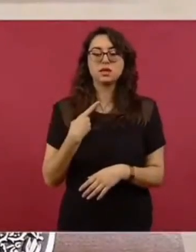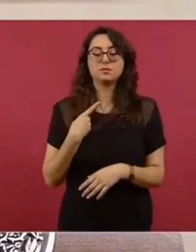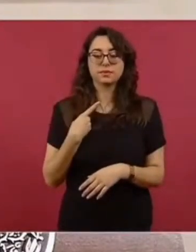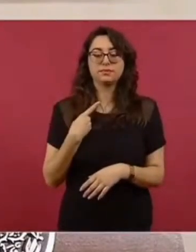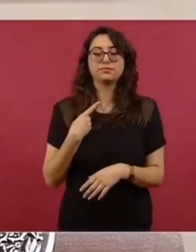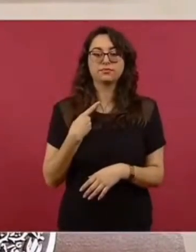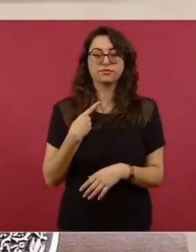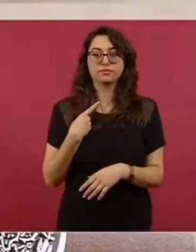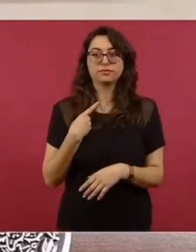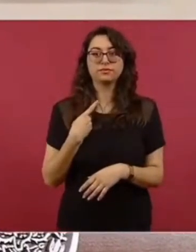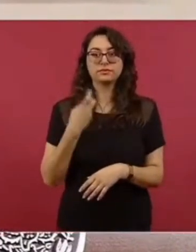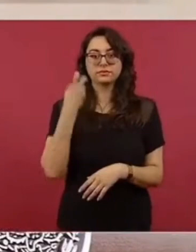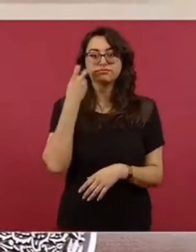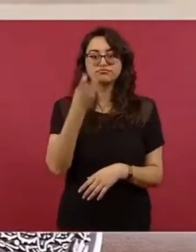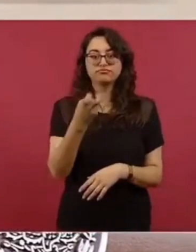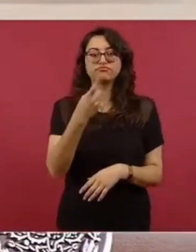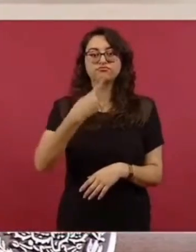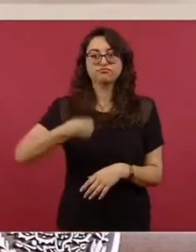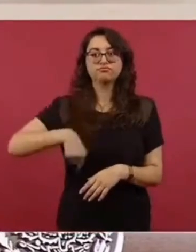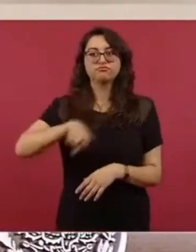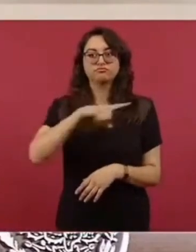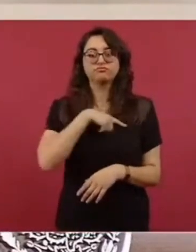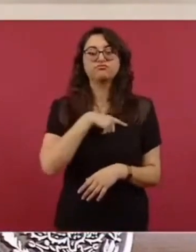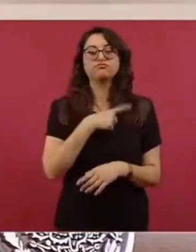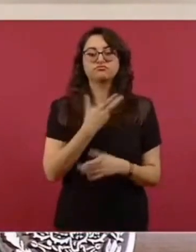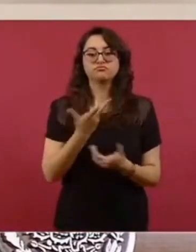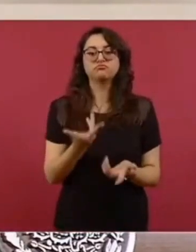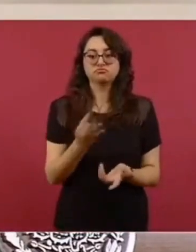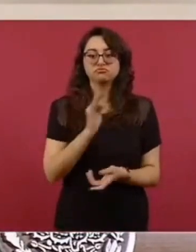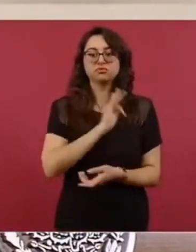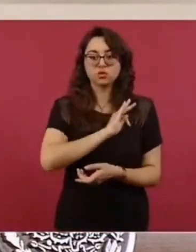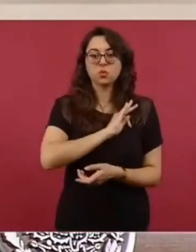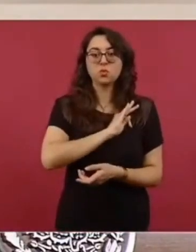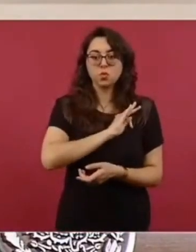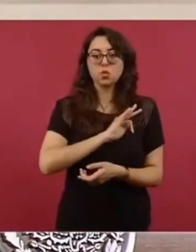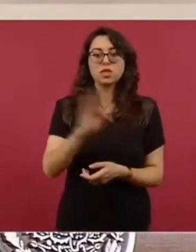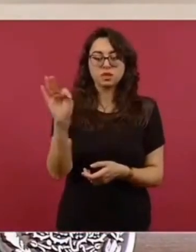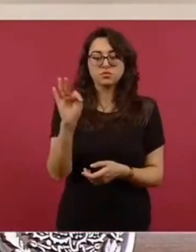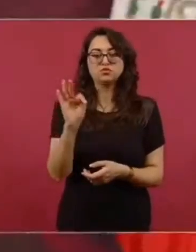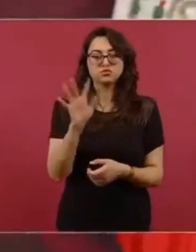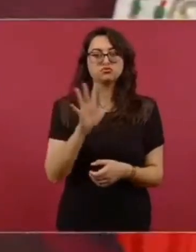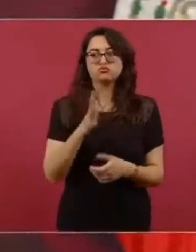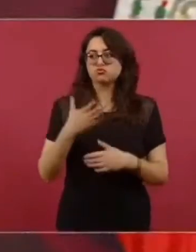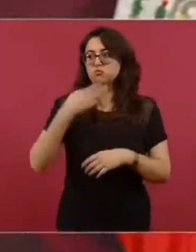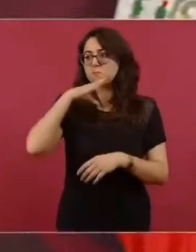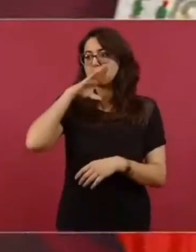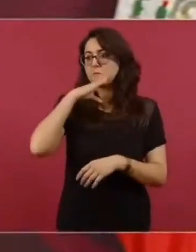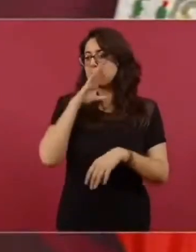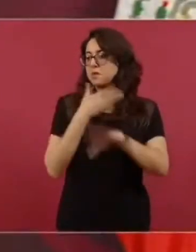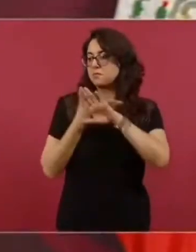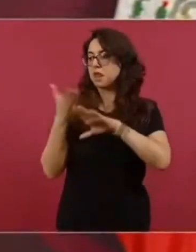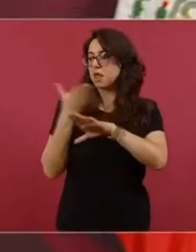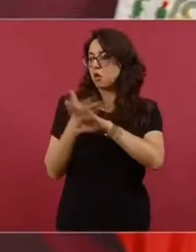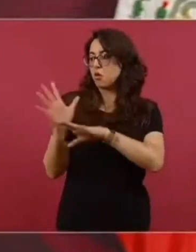Y somos afortunadamente autosuficientes en maíz blanco.